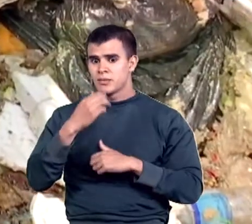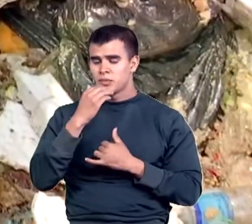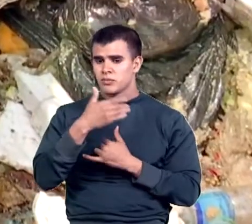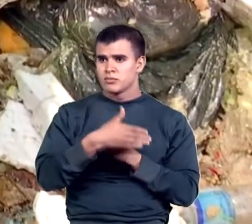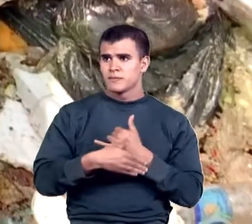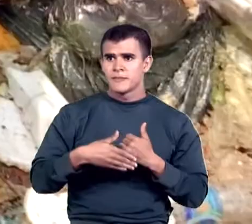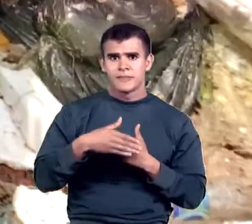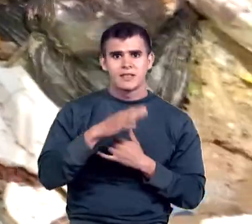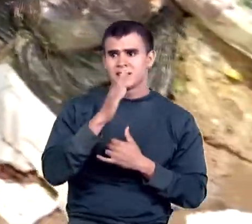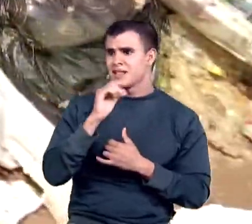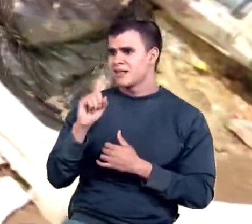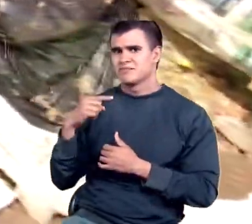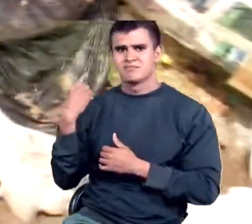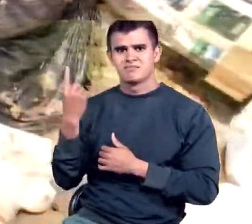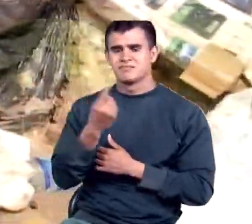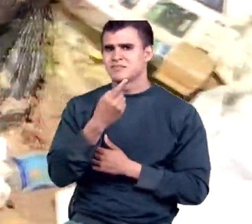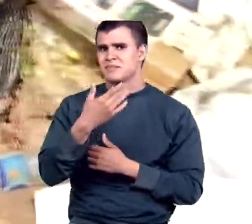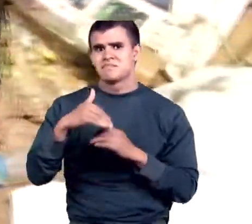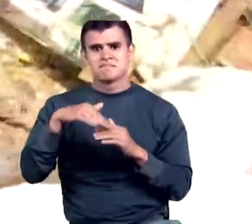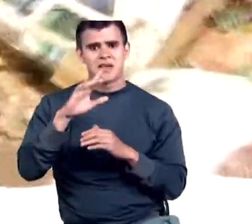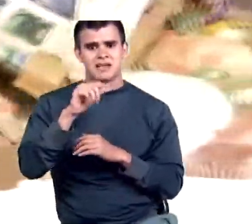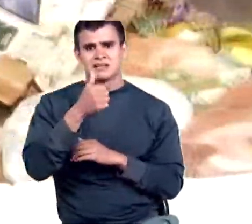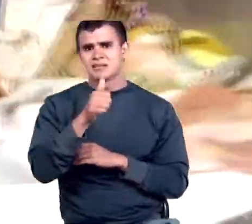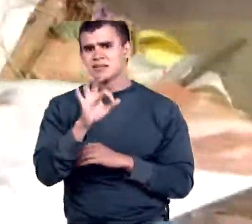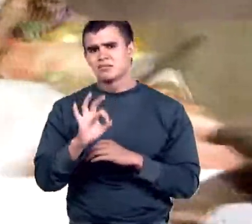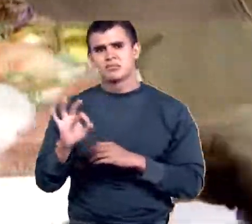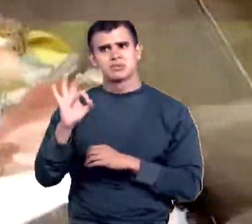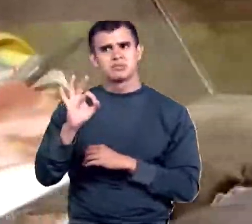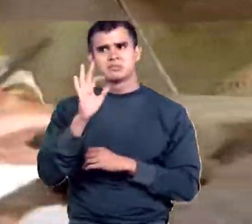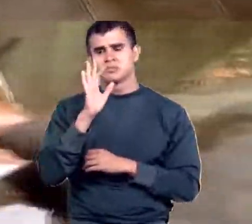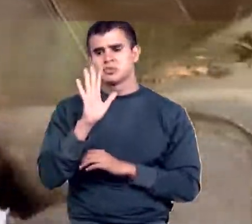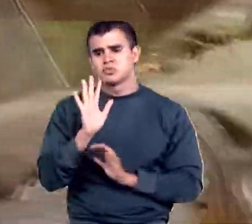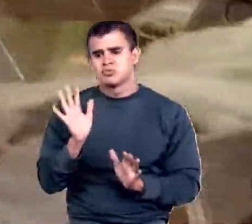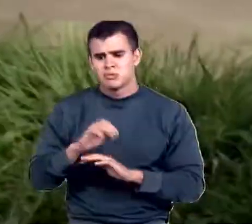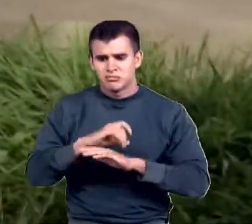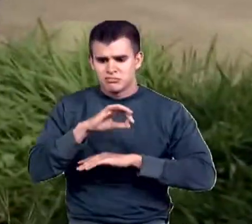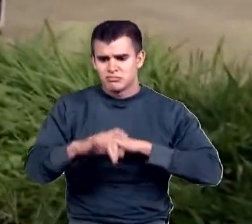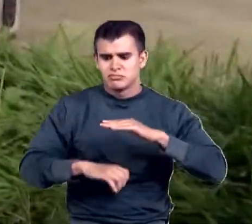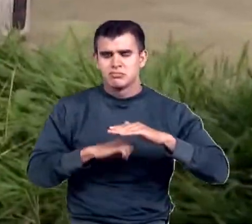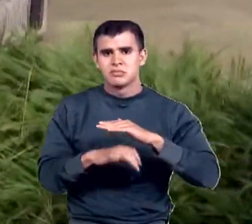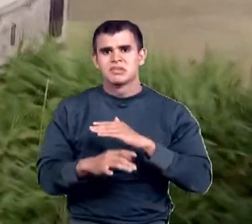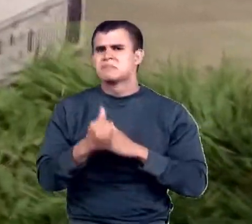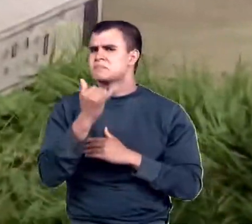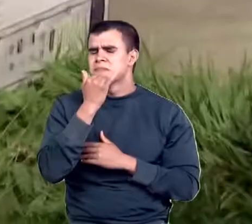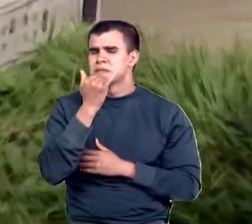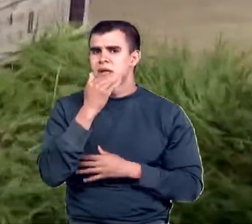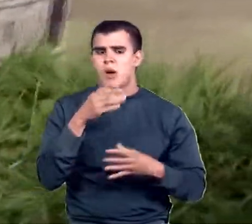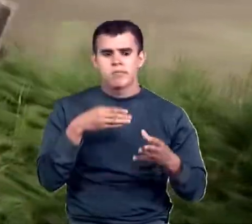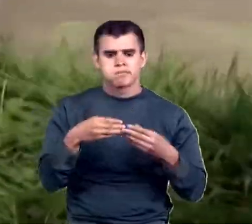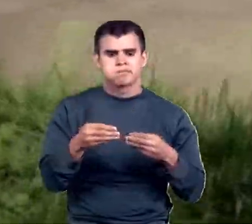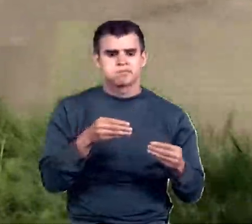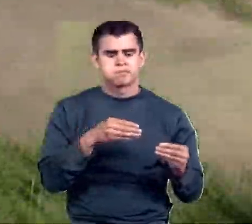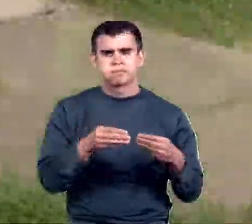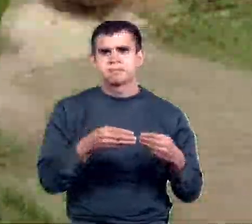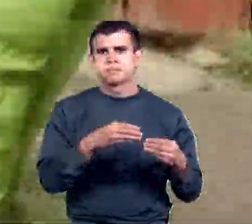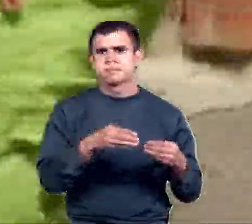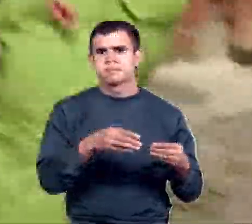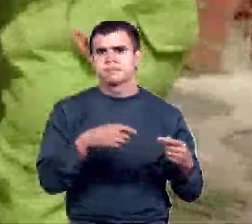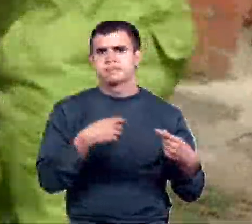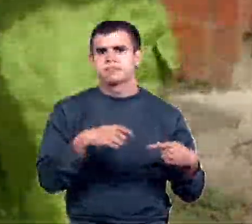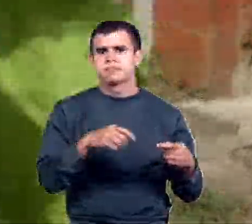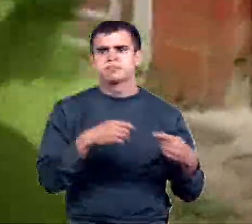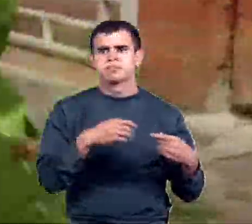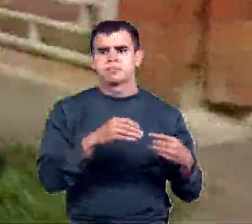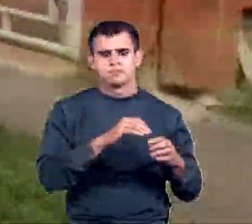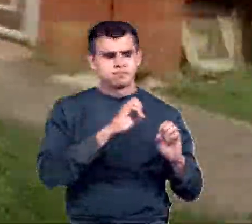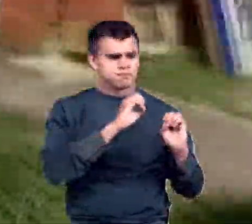los porcentajes de reciclaje no superan, en este caso, más del 10%. Entonces, eso conlleva que mucho de ese plástico se mantenga en los